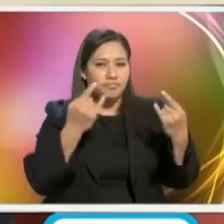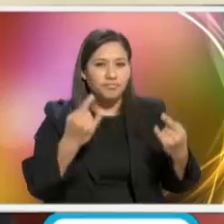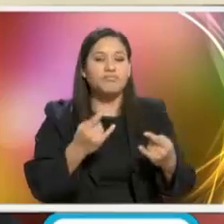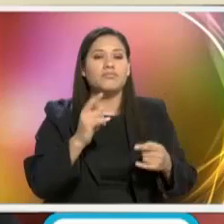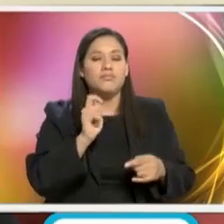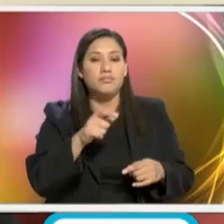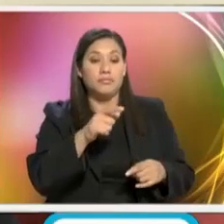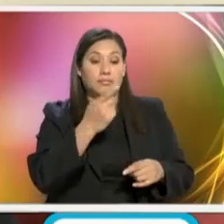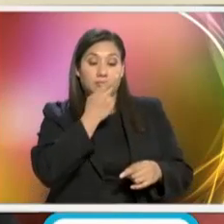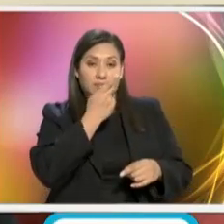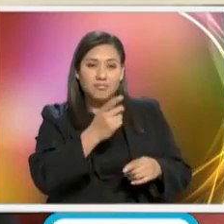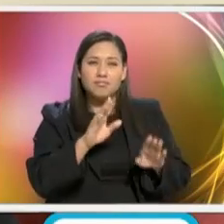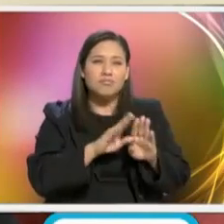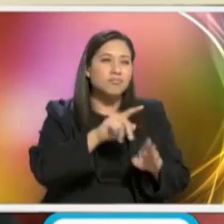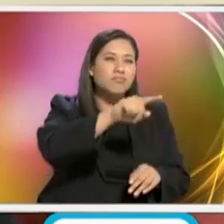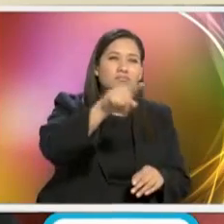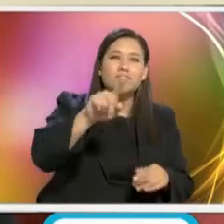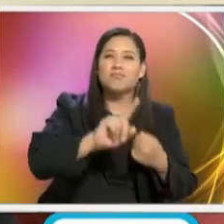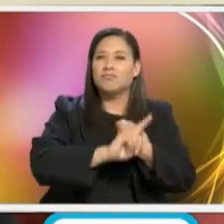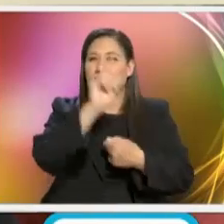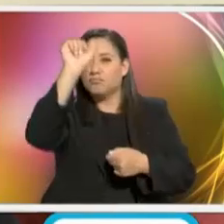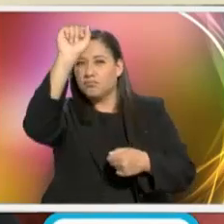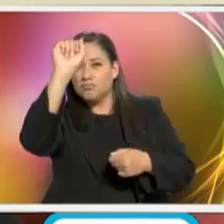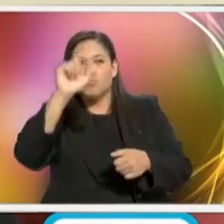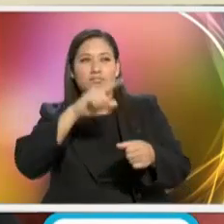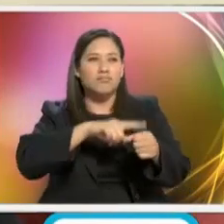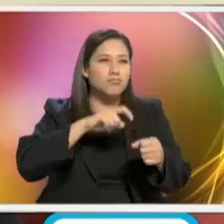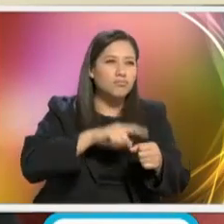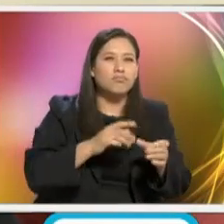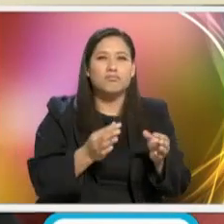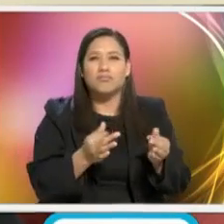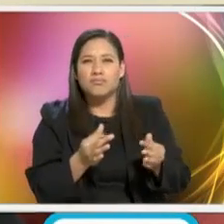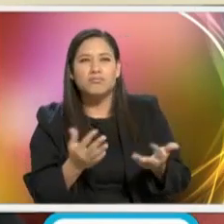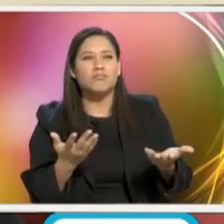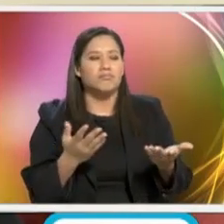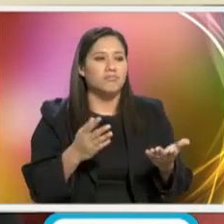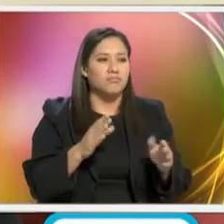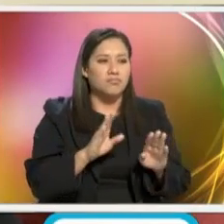por el movimiento surrealista, entonces hablaban de colores, de texturas,